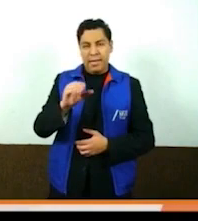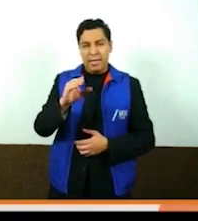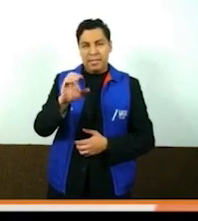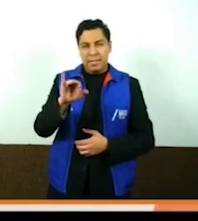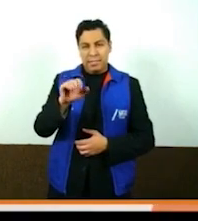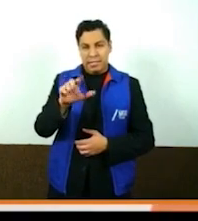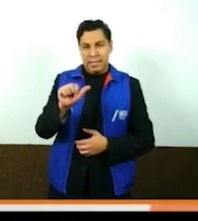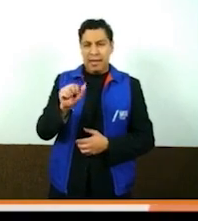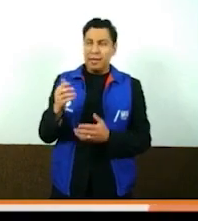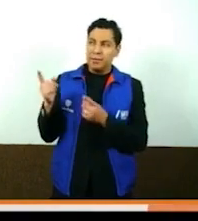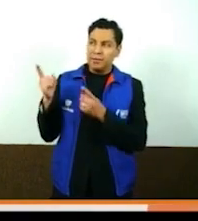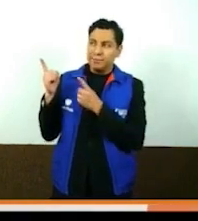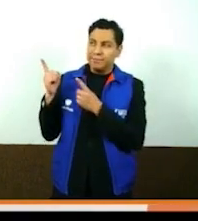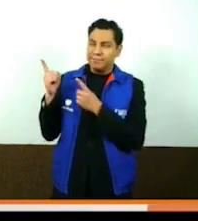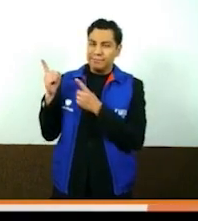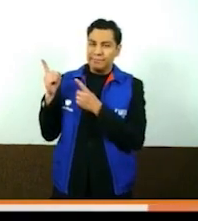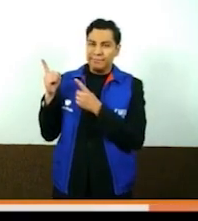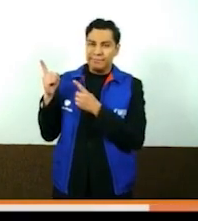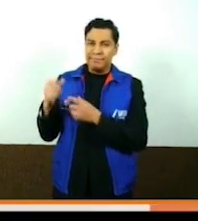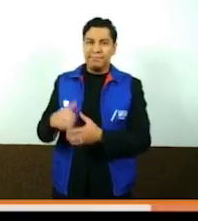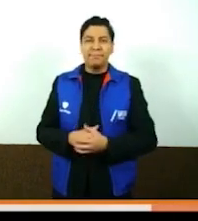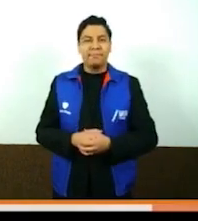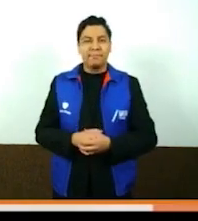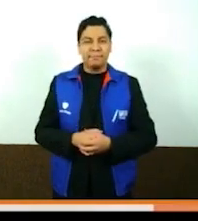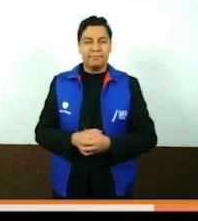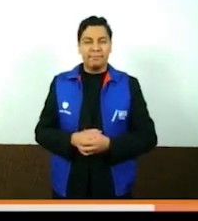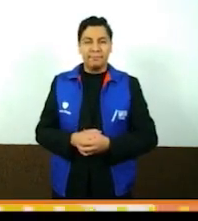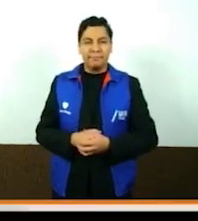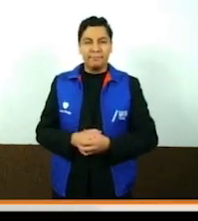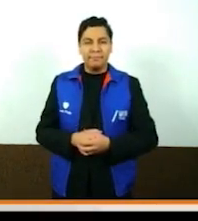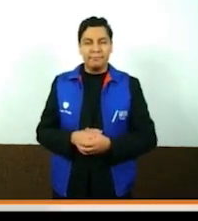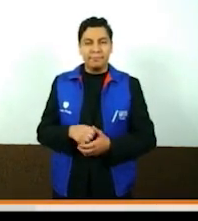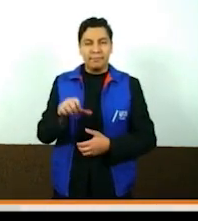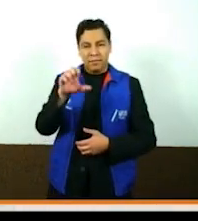María Cecilia Ortiz Velázquez,